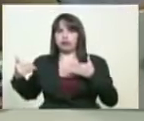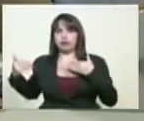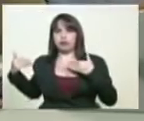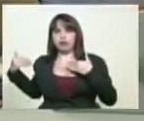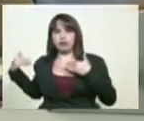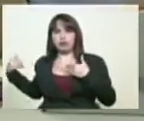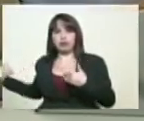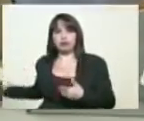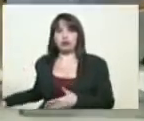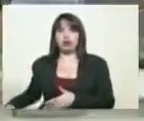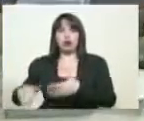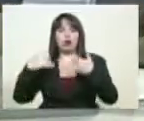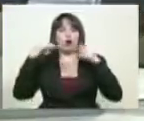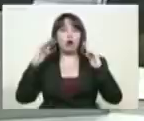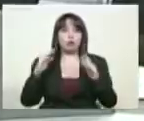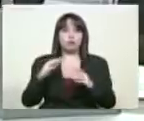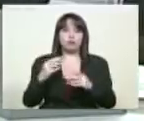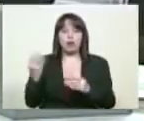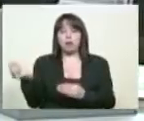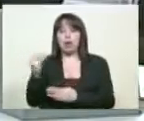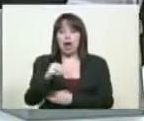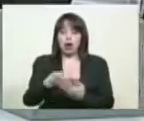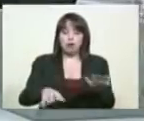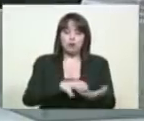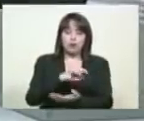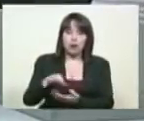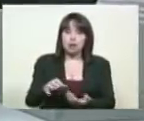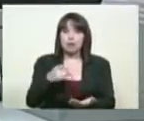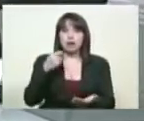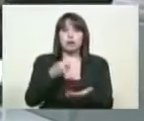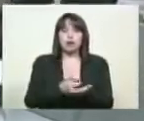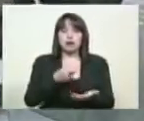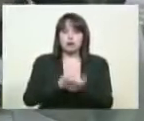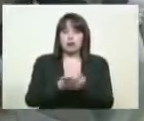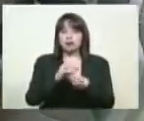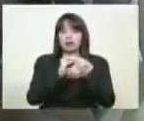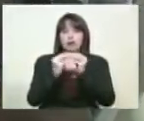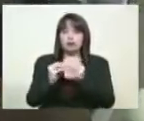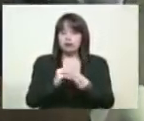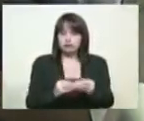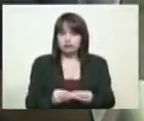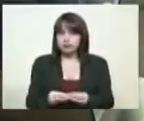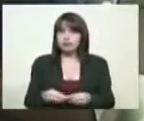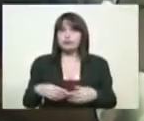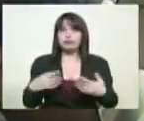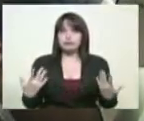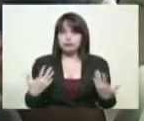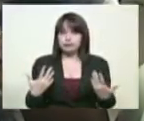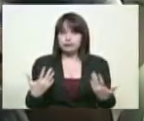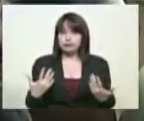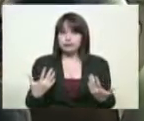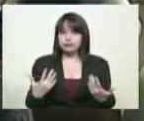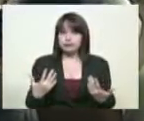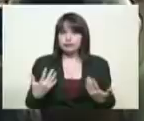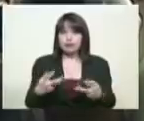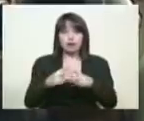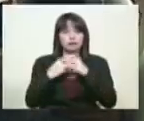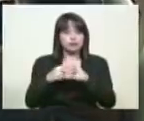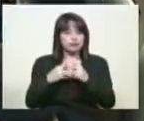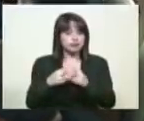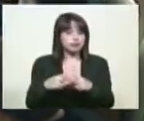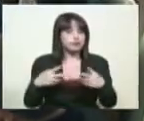a los problemas de mantenimiento que tenemos nosotros que levantar superar no tenemos excusas